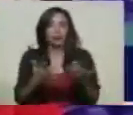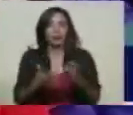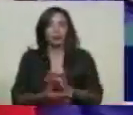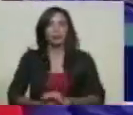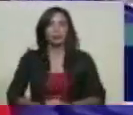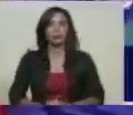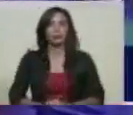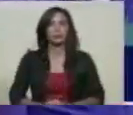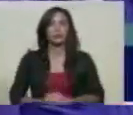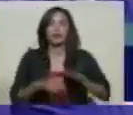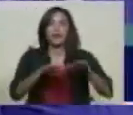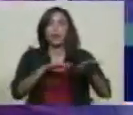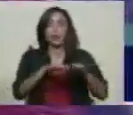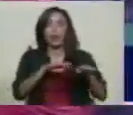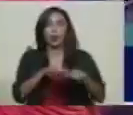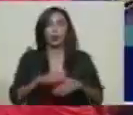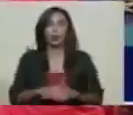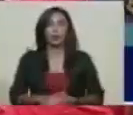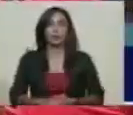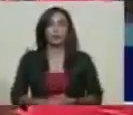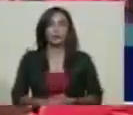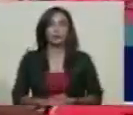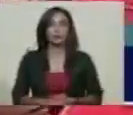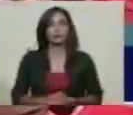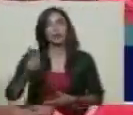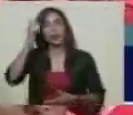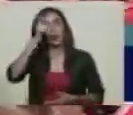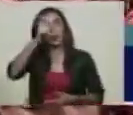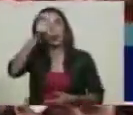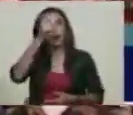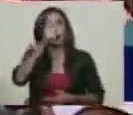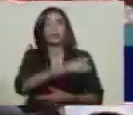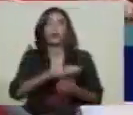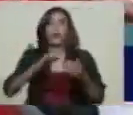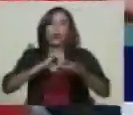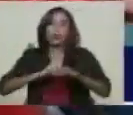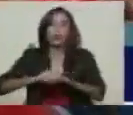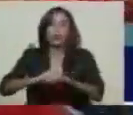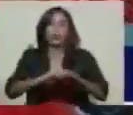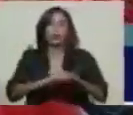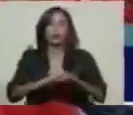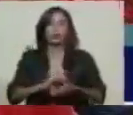en Cojedes, en Guárico, en Trujillo,